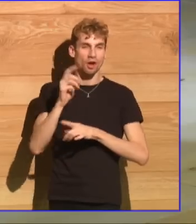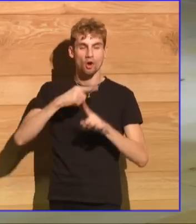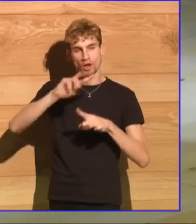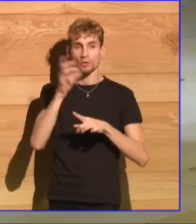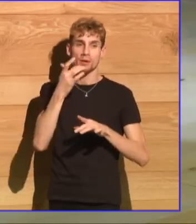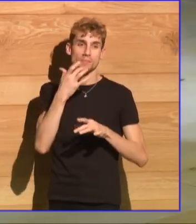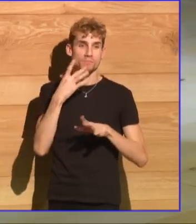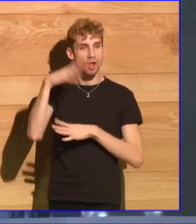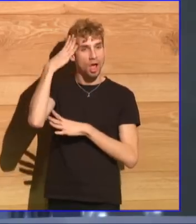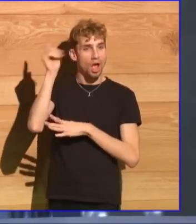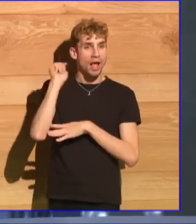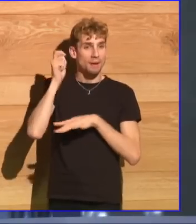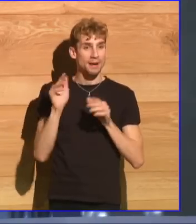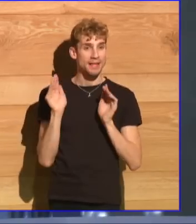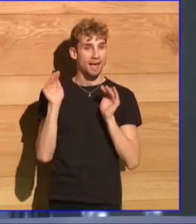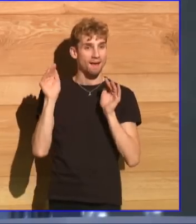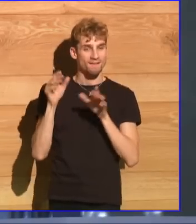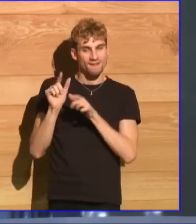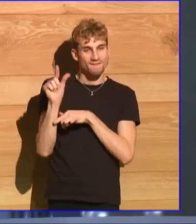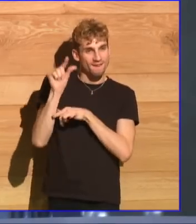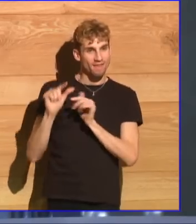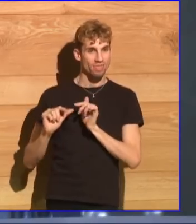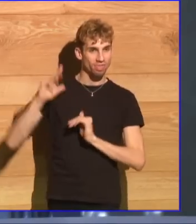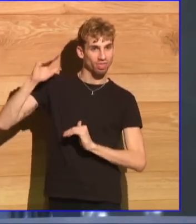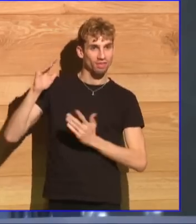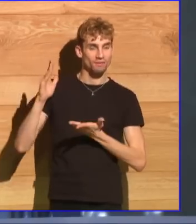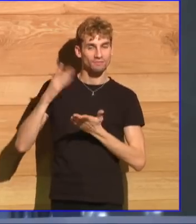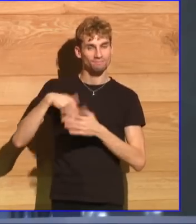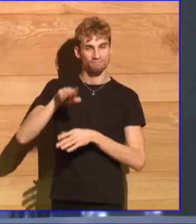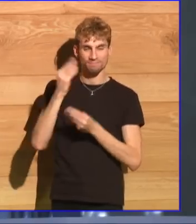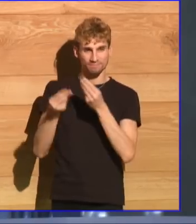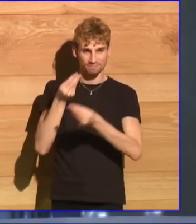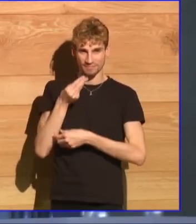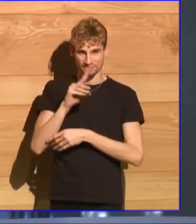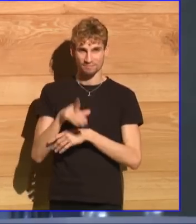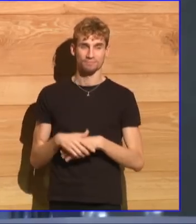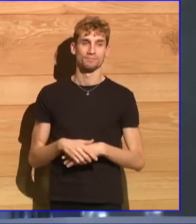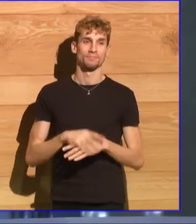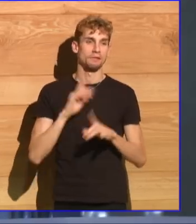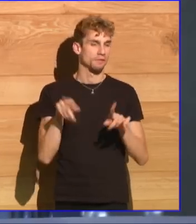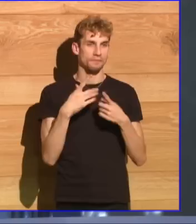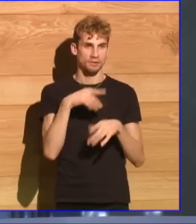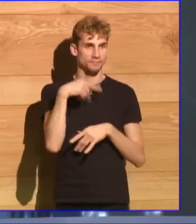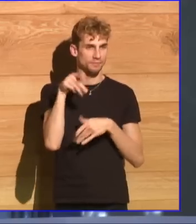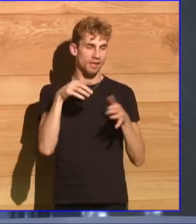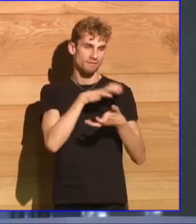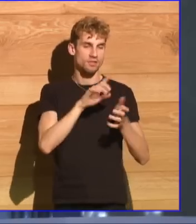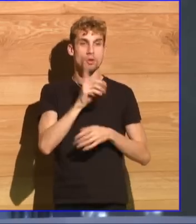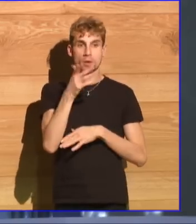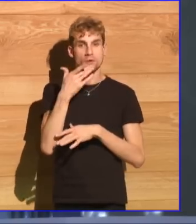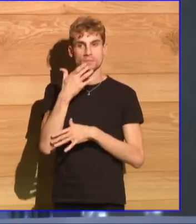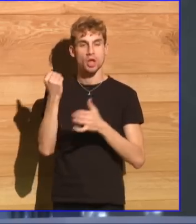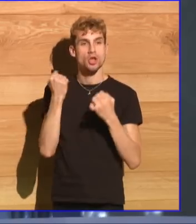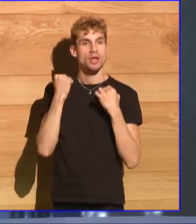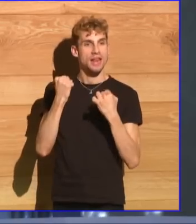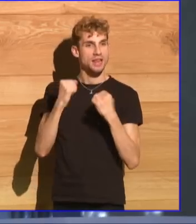hecho, es un momento casi sonrojante. O así lo recuerdo yo. Claro, No sé si tú o lo sea, has visto hace poco, no, ¿no? no, esta no. Igual, no vamos a entrar tampoco en guerras, pero la propia energía de Julia